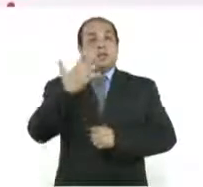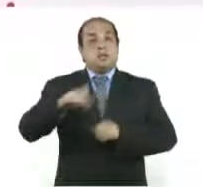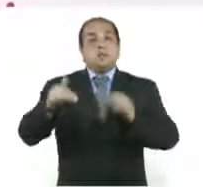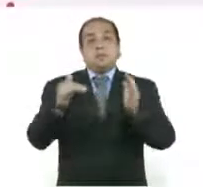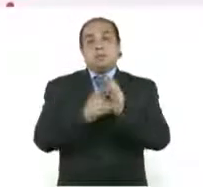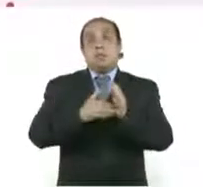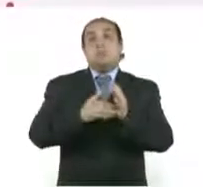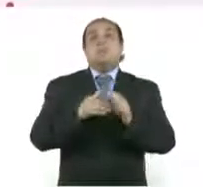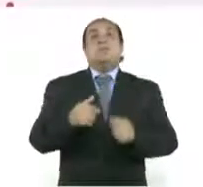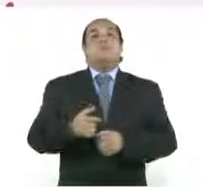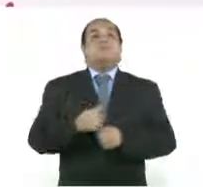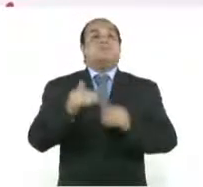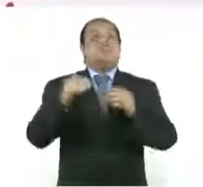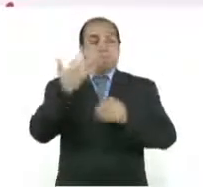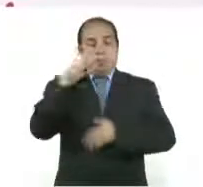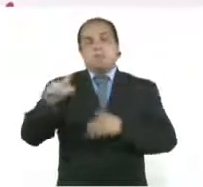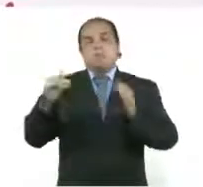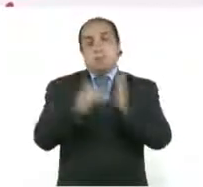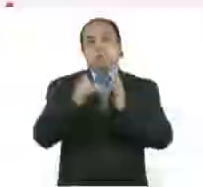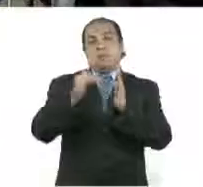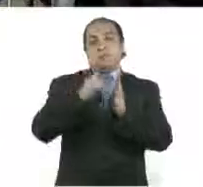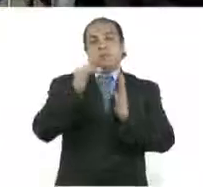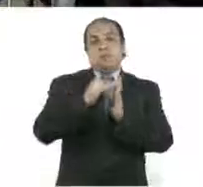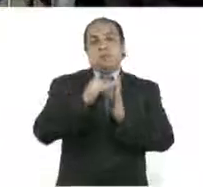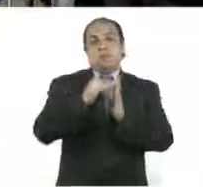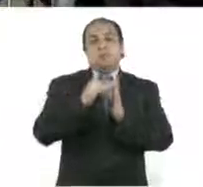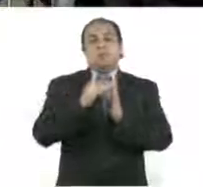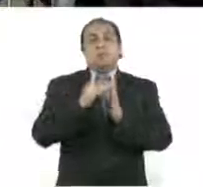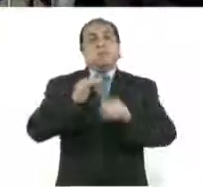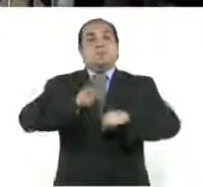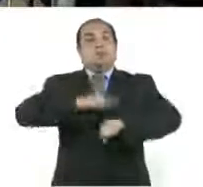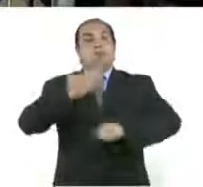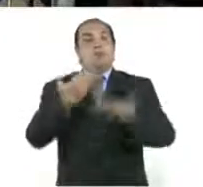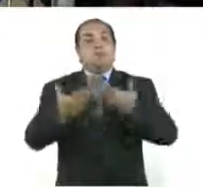que el año pasado. Muchas gracias.